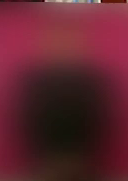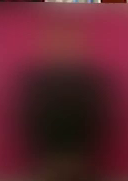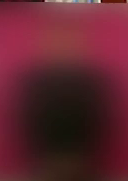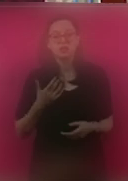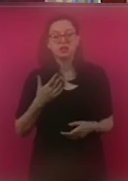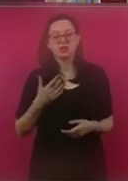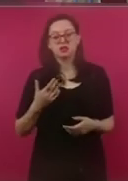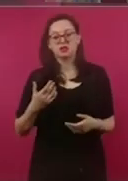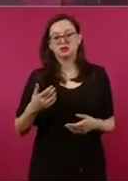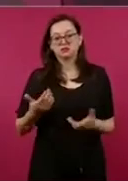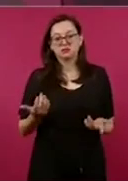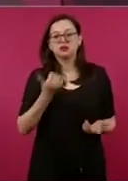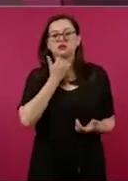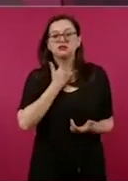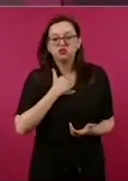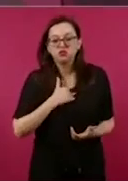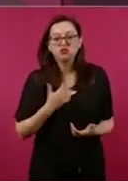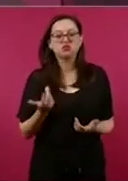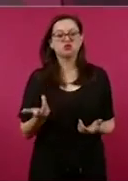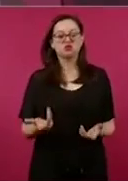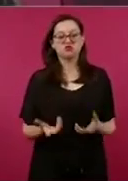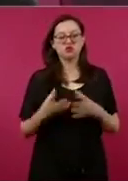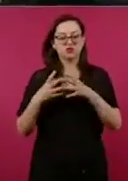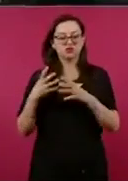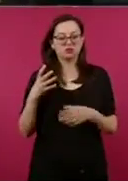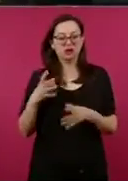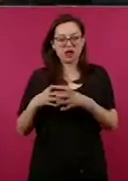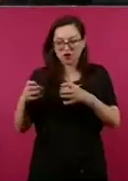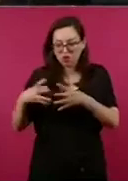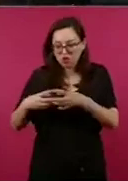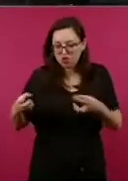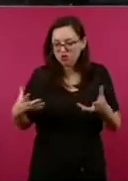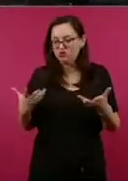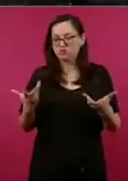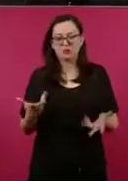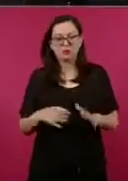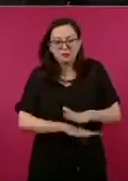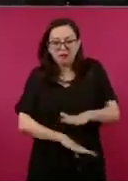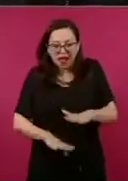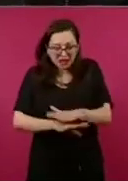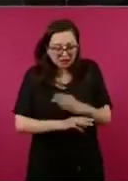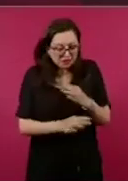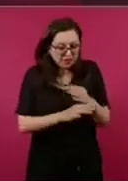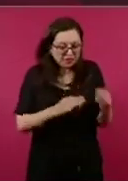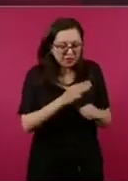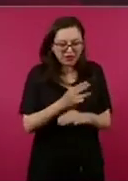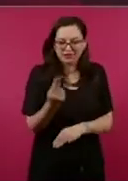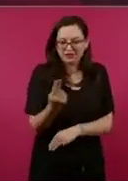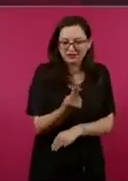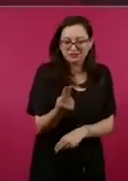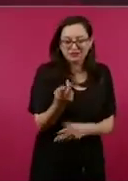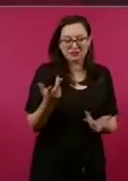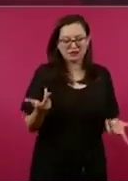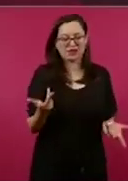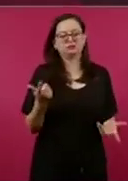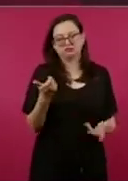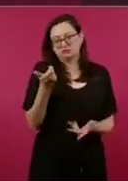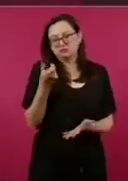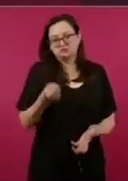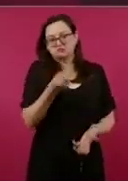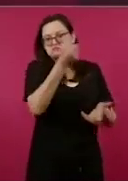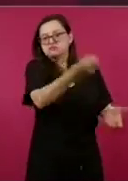federal expuso que con esta acción se consolida la tercera etapa del plan de salud lo cual fue posible Gracias al apoyo de las